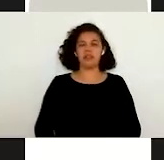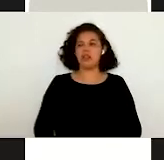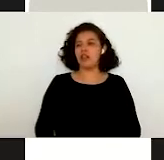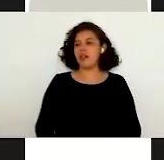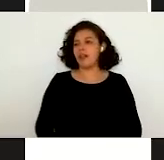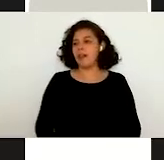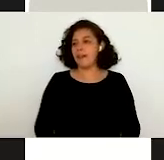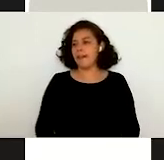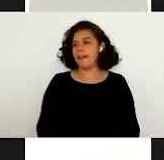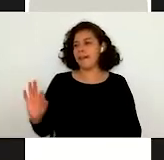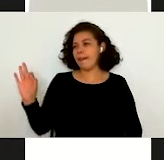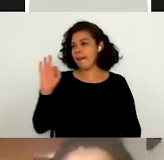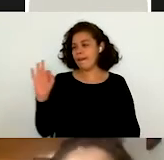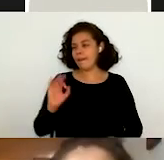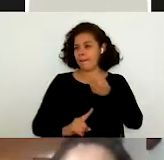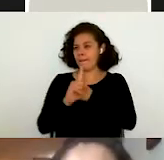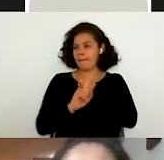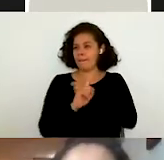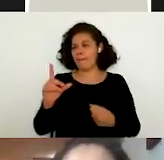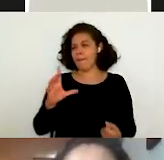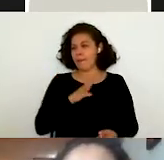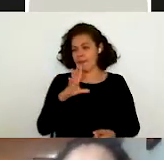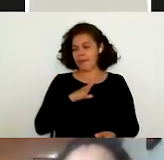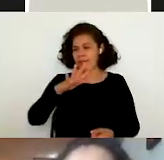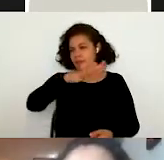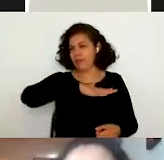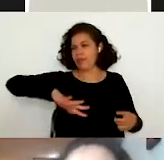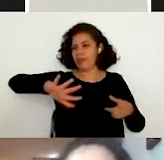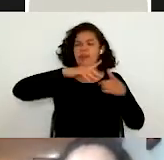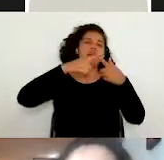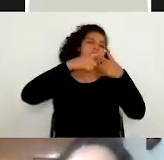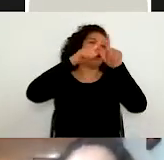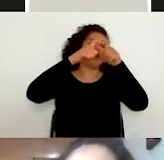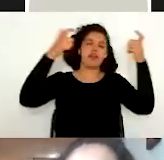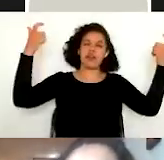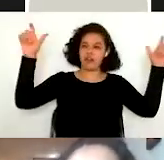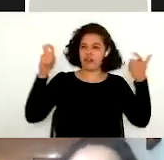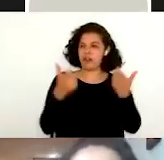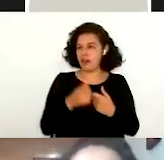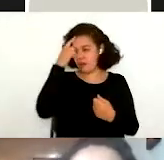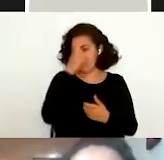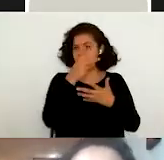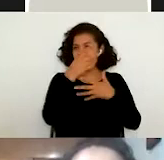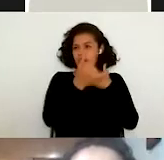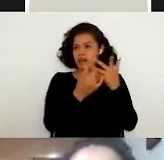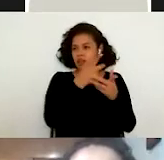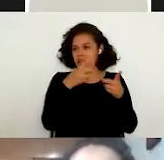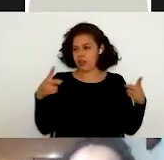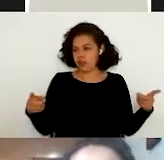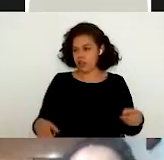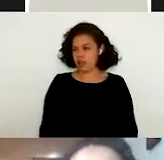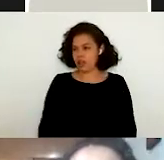problemática siente la población que va disminuyendo con el desarrollo del proyecto. Y